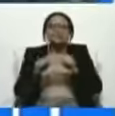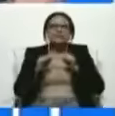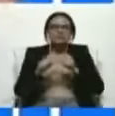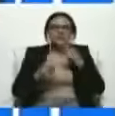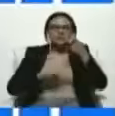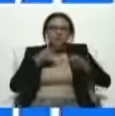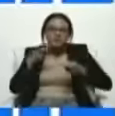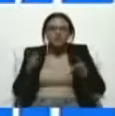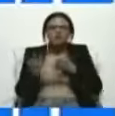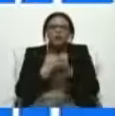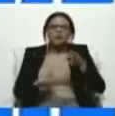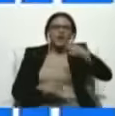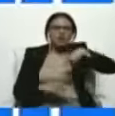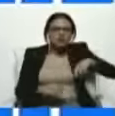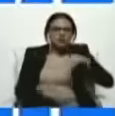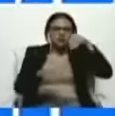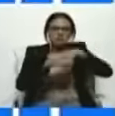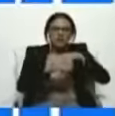así.